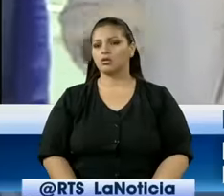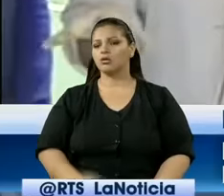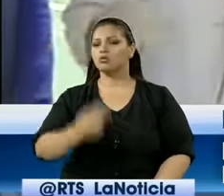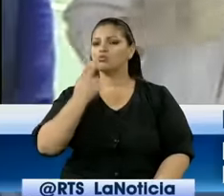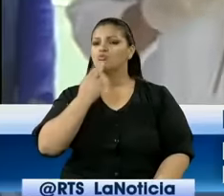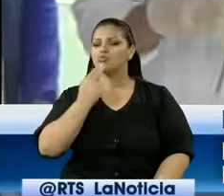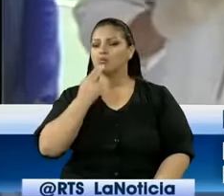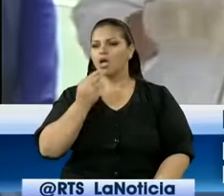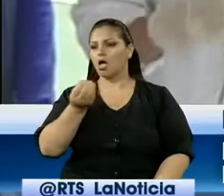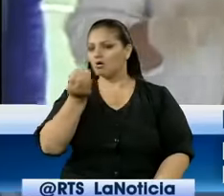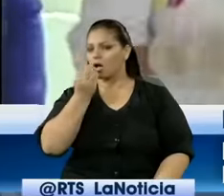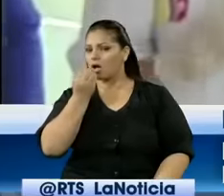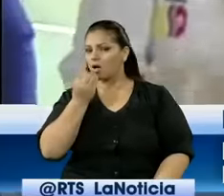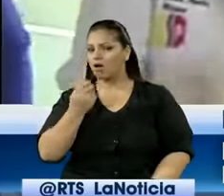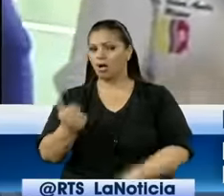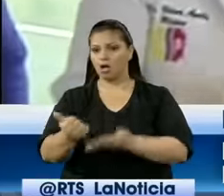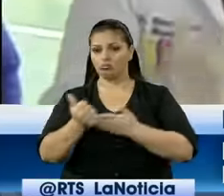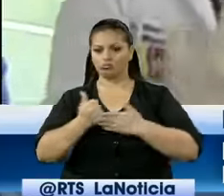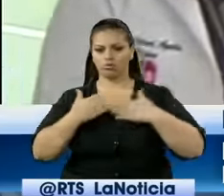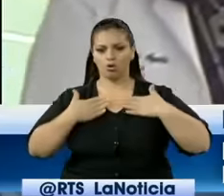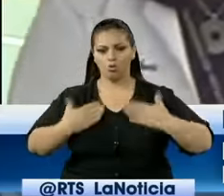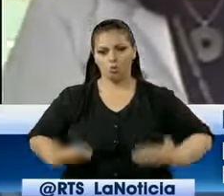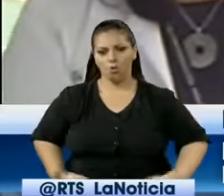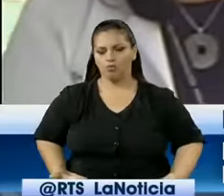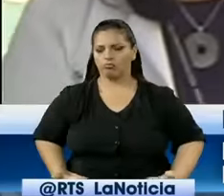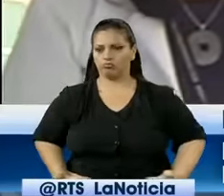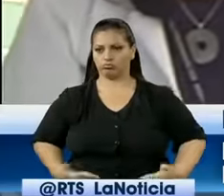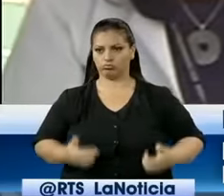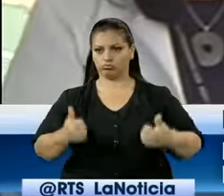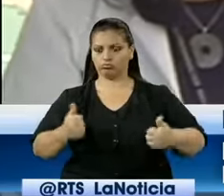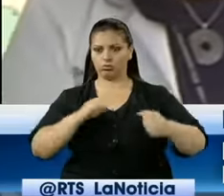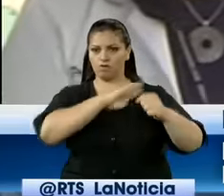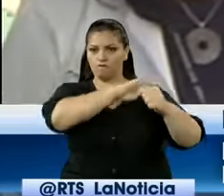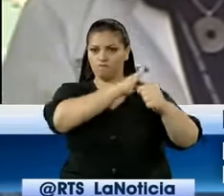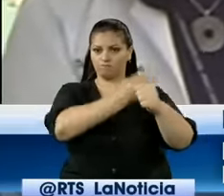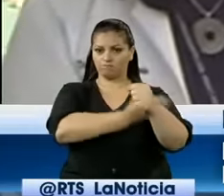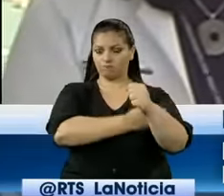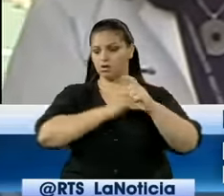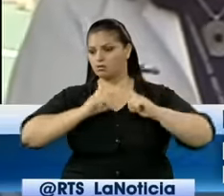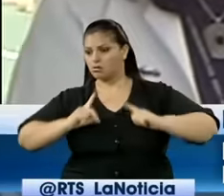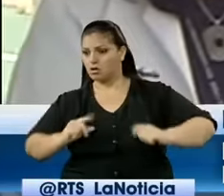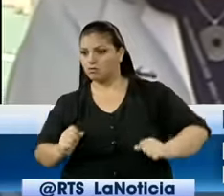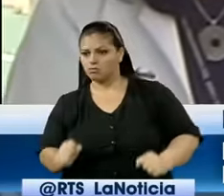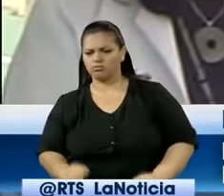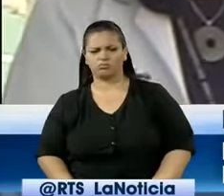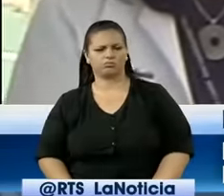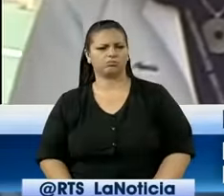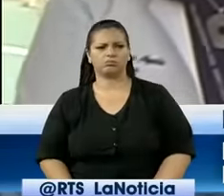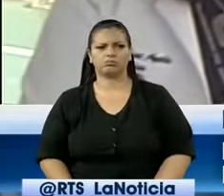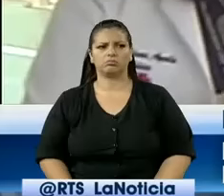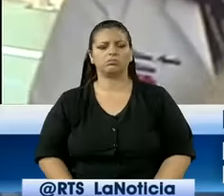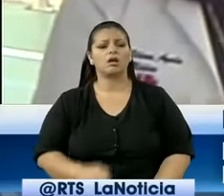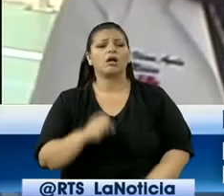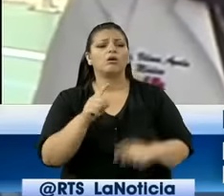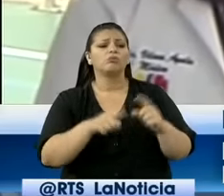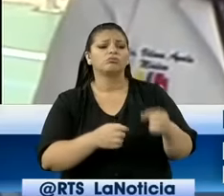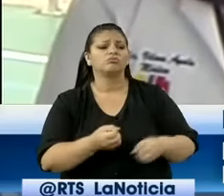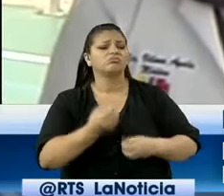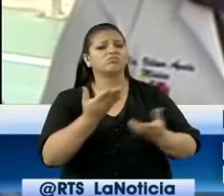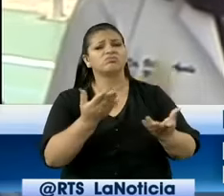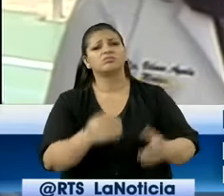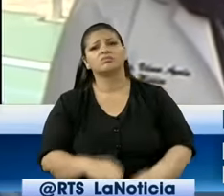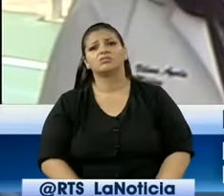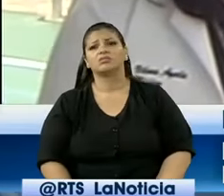debemos dejarlos a un lado. Eso es lo que tenemos que nosotros promocionar, la alimentación saludable. A veces las personas van y dicen, no, dice doctora, no me hable